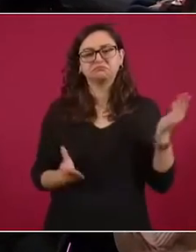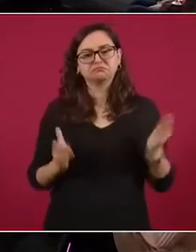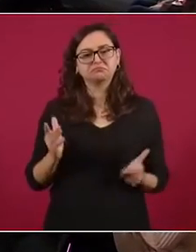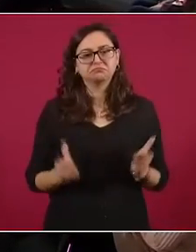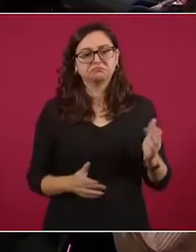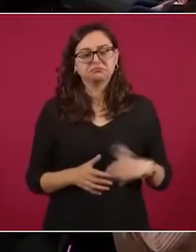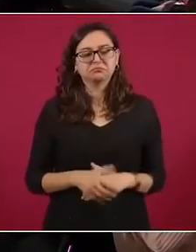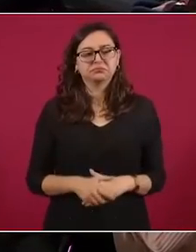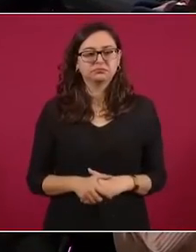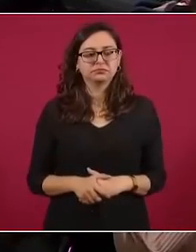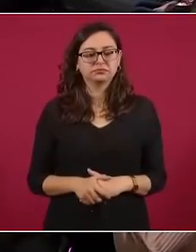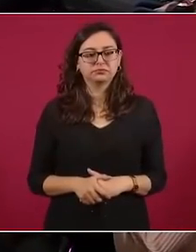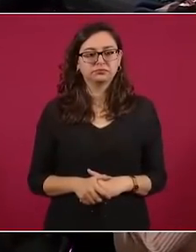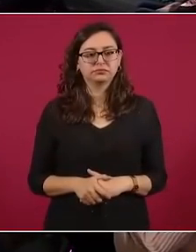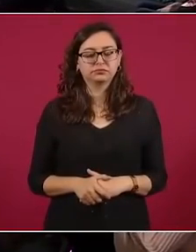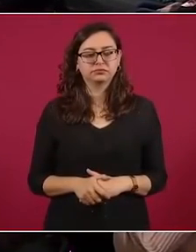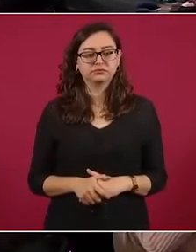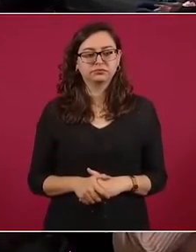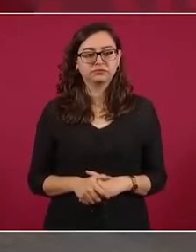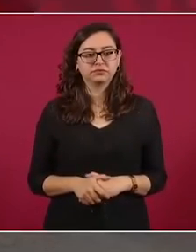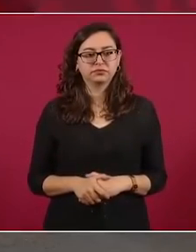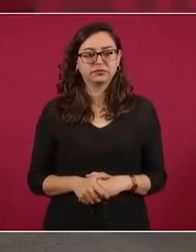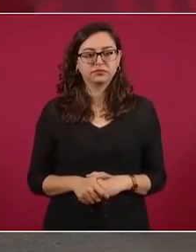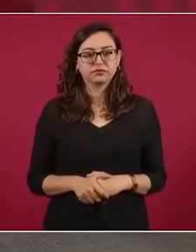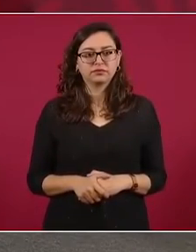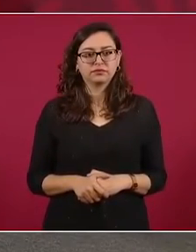yo invito pues a la gente, nada más